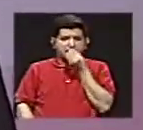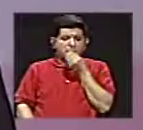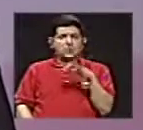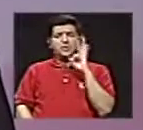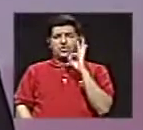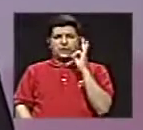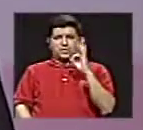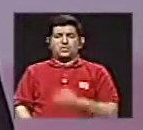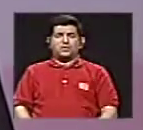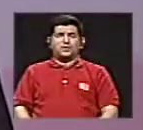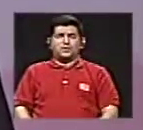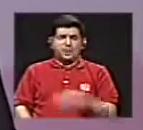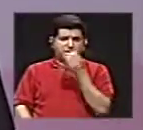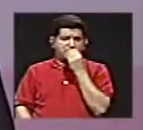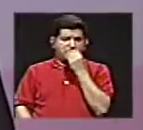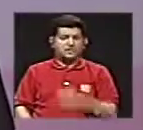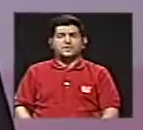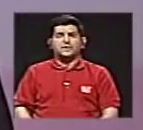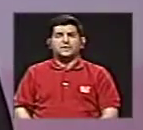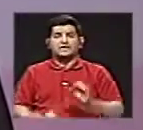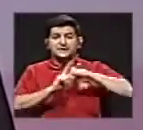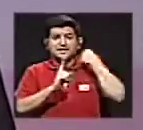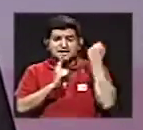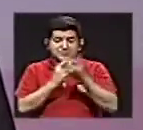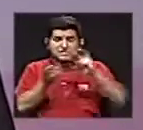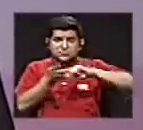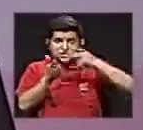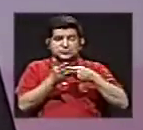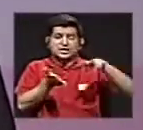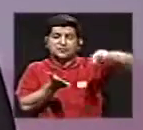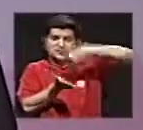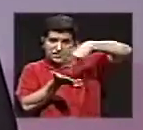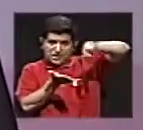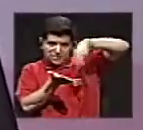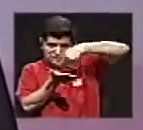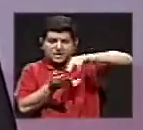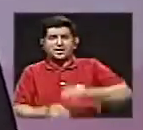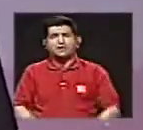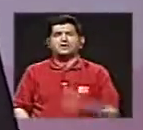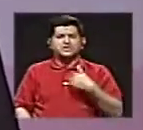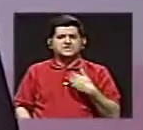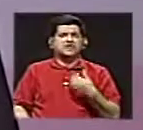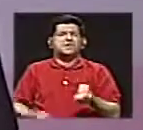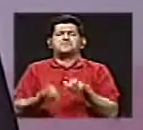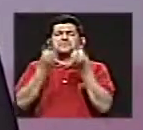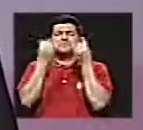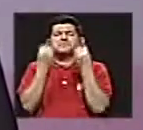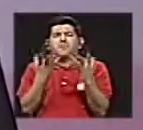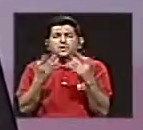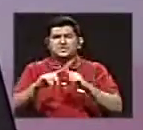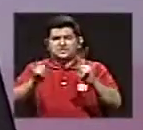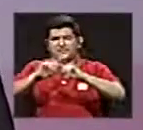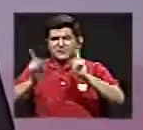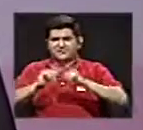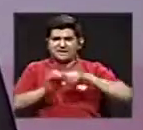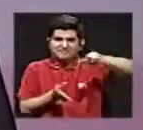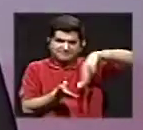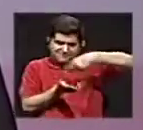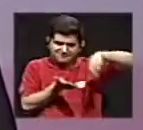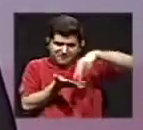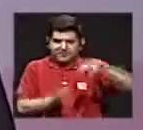súper bien con lo que es gastronomía. Si es referente a los bailes, tenemos cualquier cantidad de diferentes